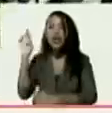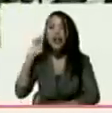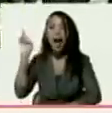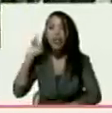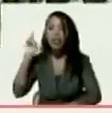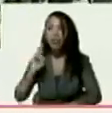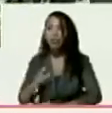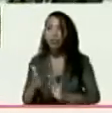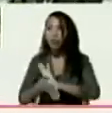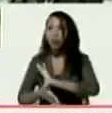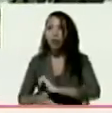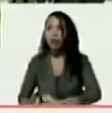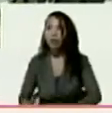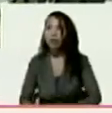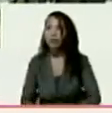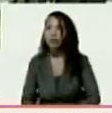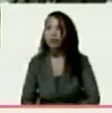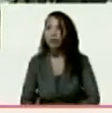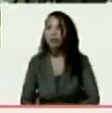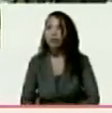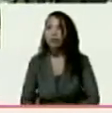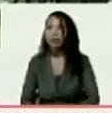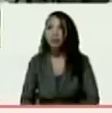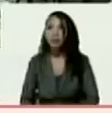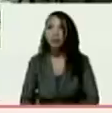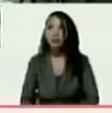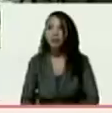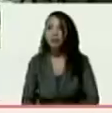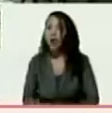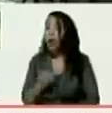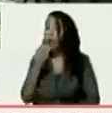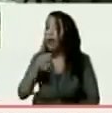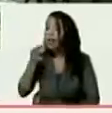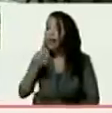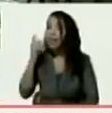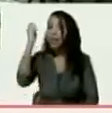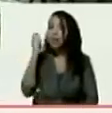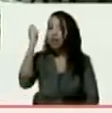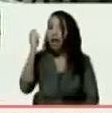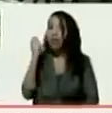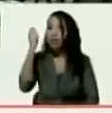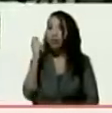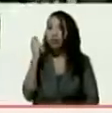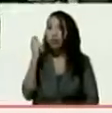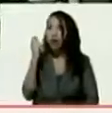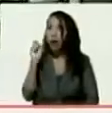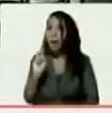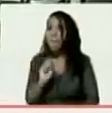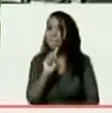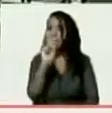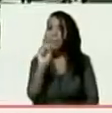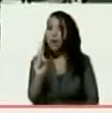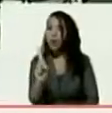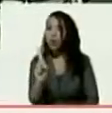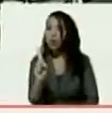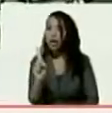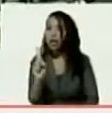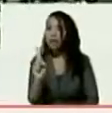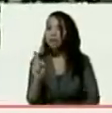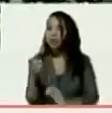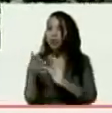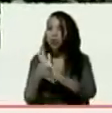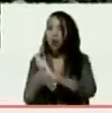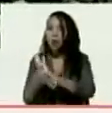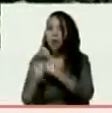Buenas tardes, diputados. La pregunta va en relación a, con